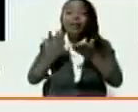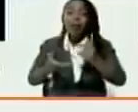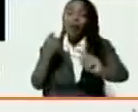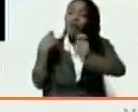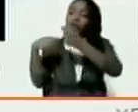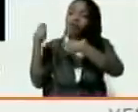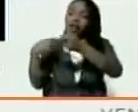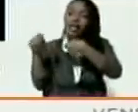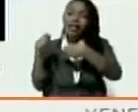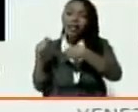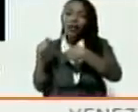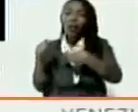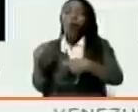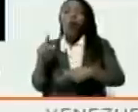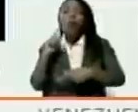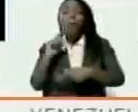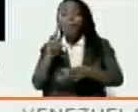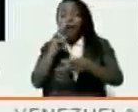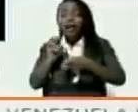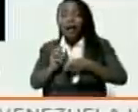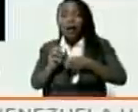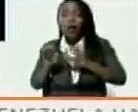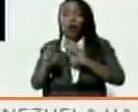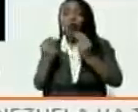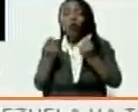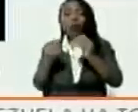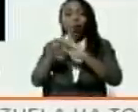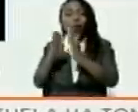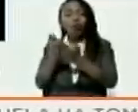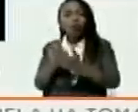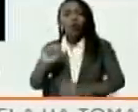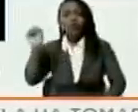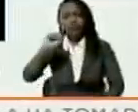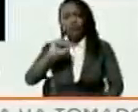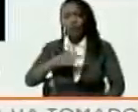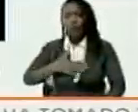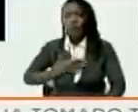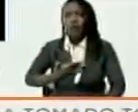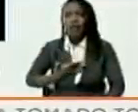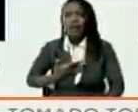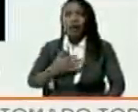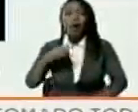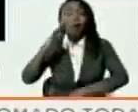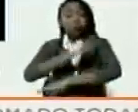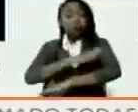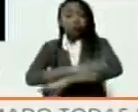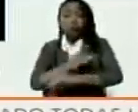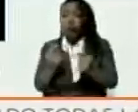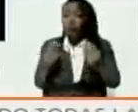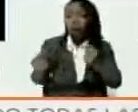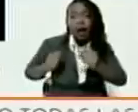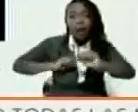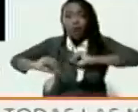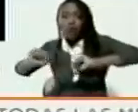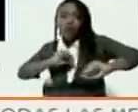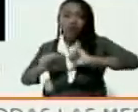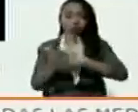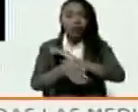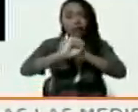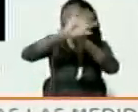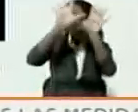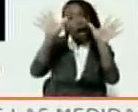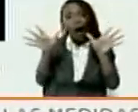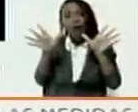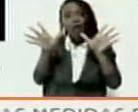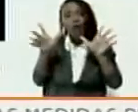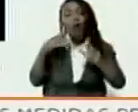financiero, bancario y económico del mundo. Sí se puede, cuando se actúa con una visión clara, con una estrategia,